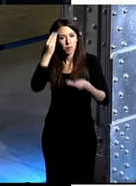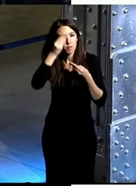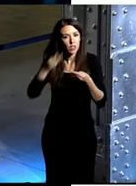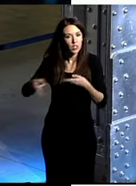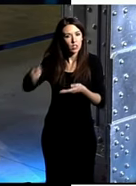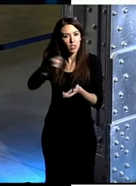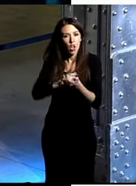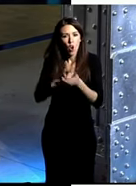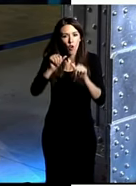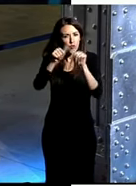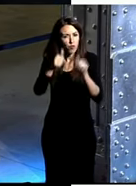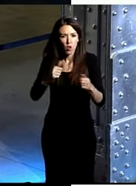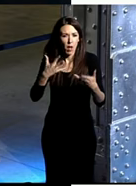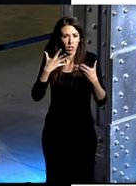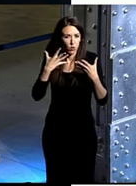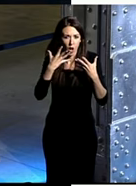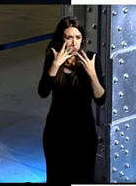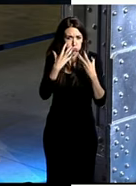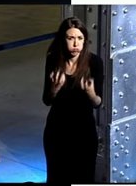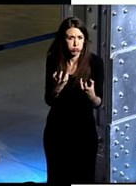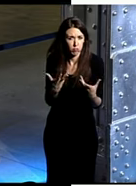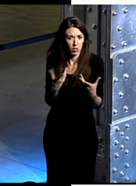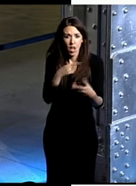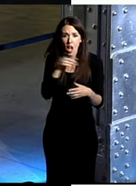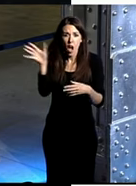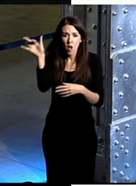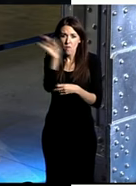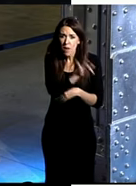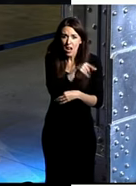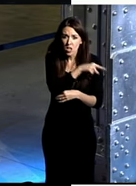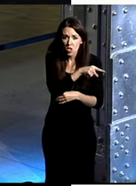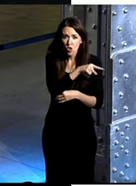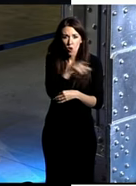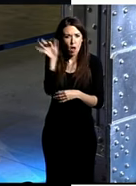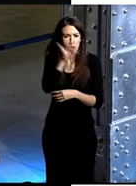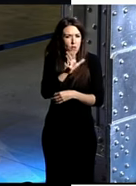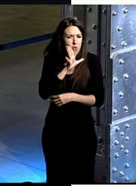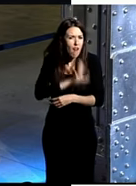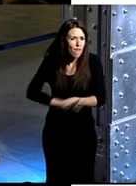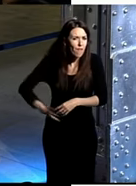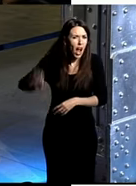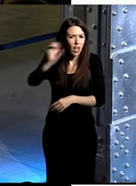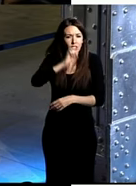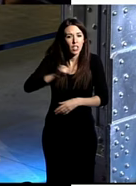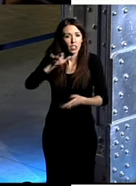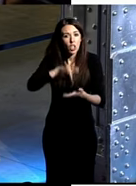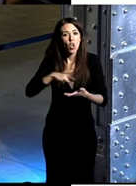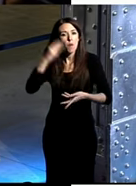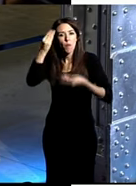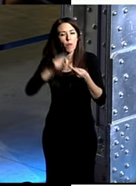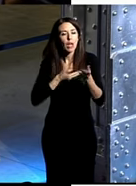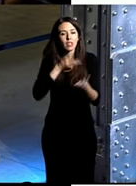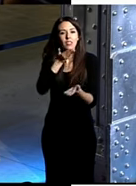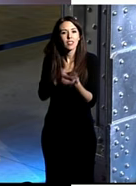repensar todo de una forma realmente dramática. Esta película es Transcendence, una película fantástica, donde lo que se está